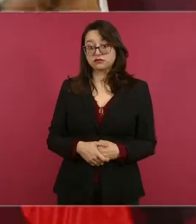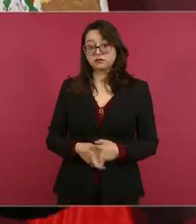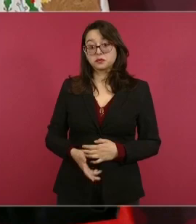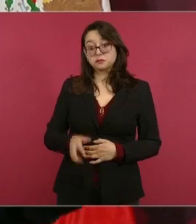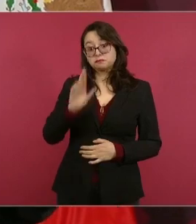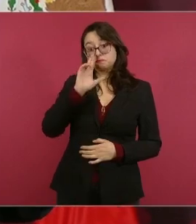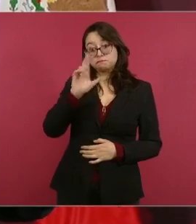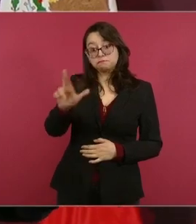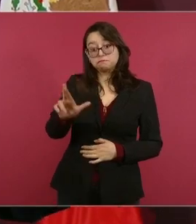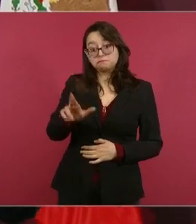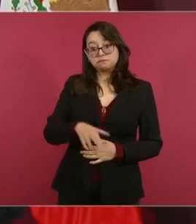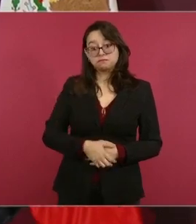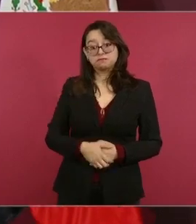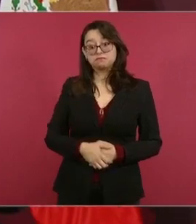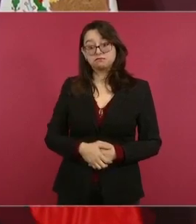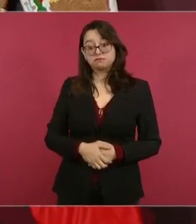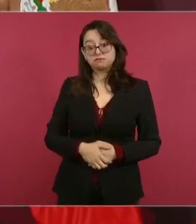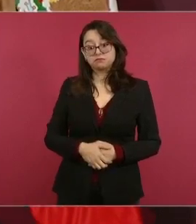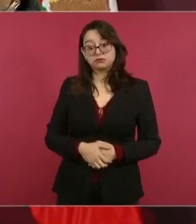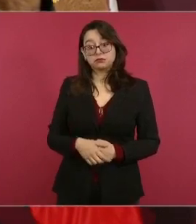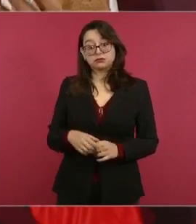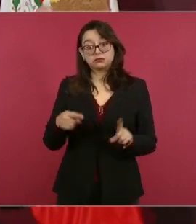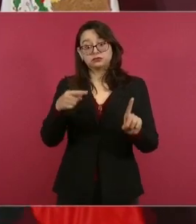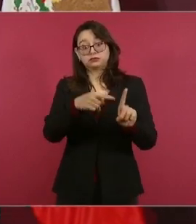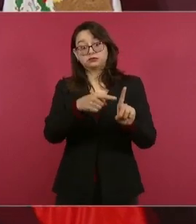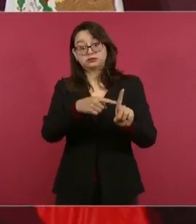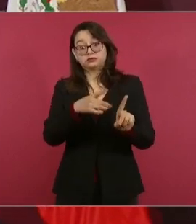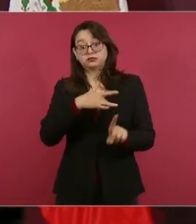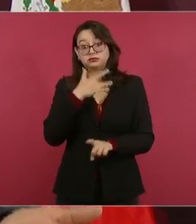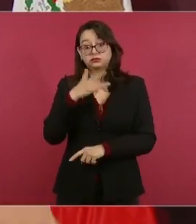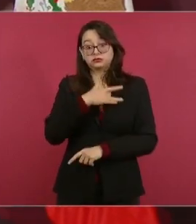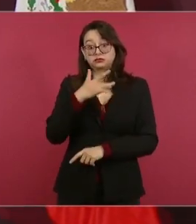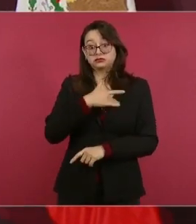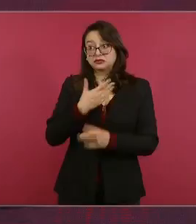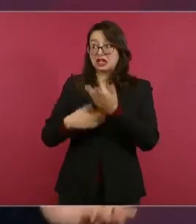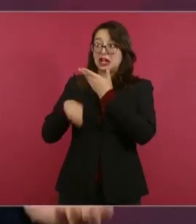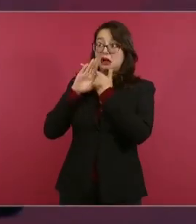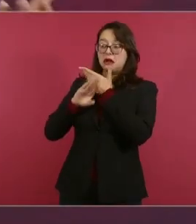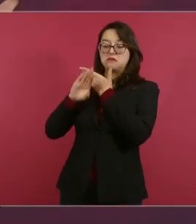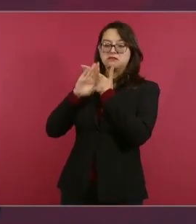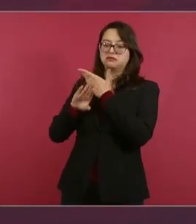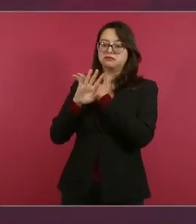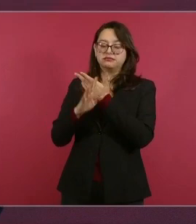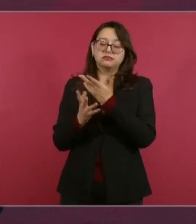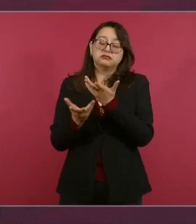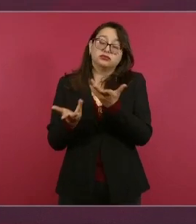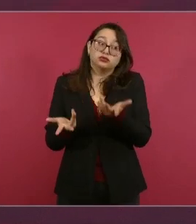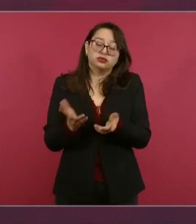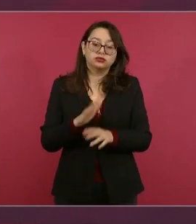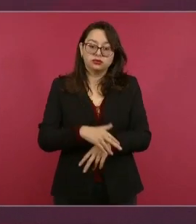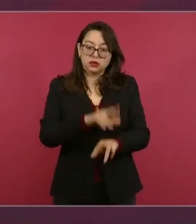respeto tu punto de vista, si él piensa que es censura, pero pues yo prefiero que él